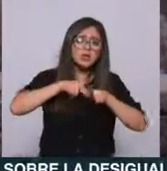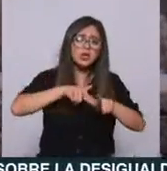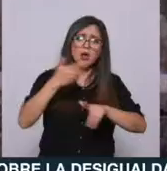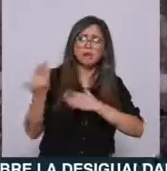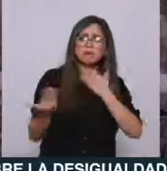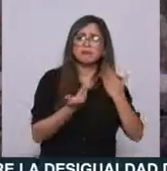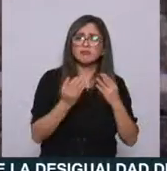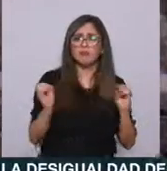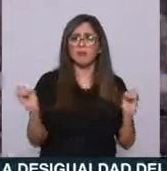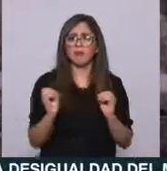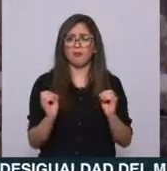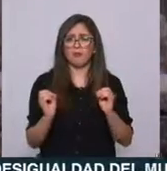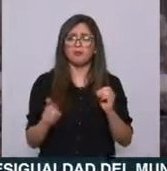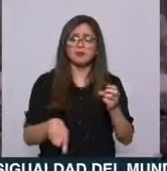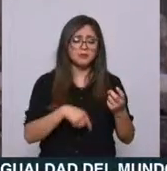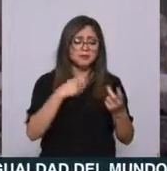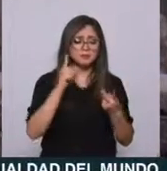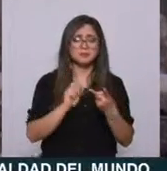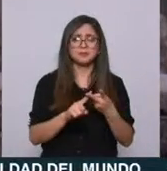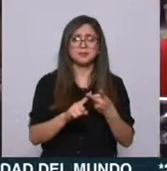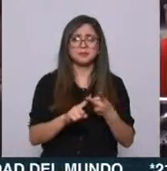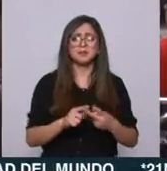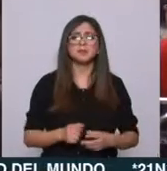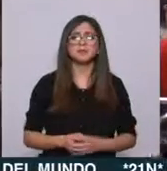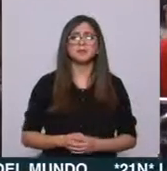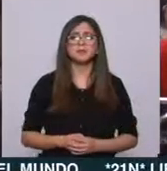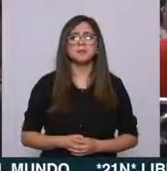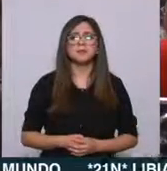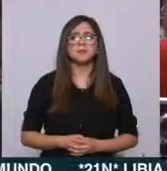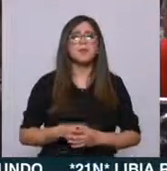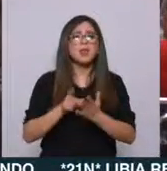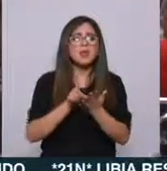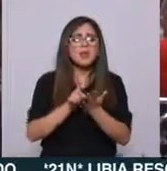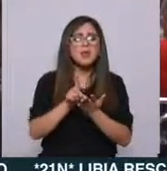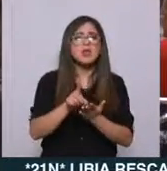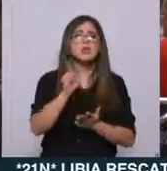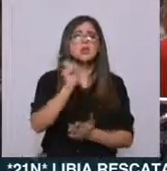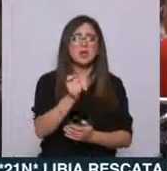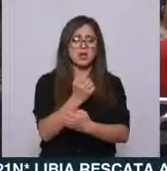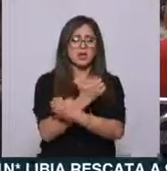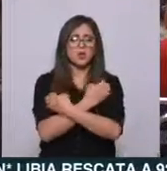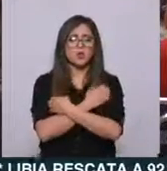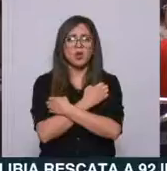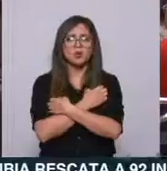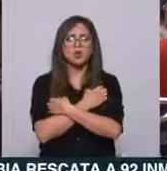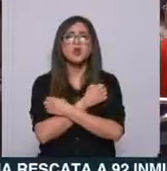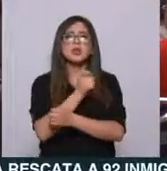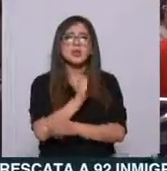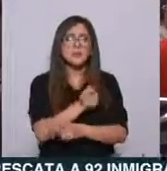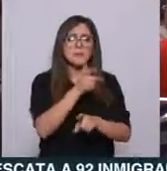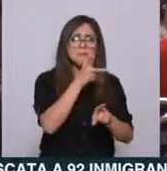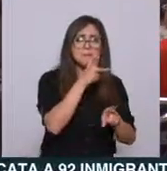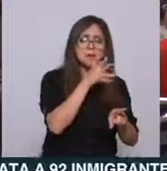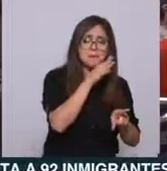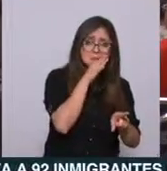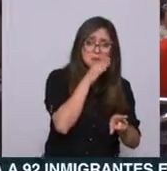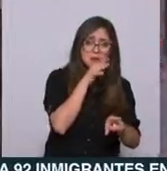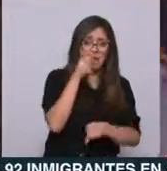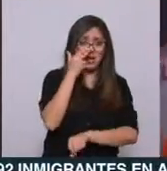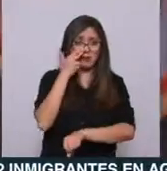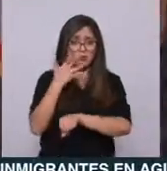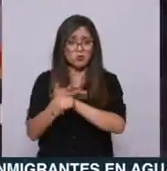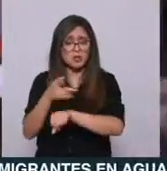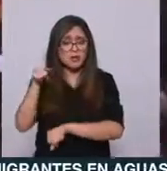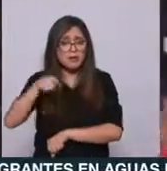etcétera. Segundo, el derecho a educar es de los padres, no es del Estado. El Estado